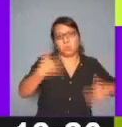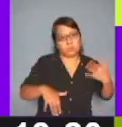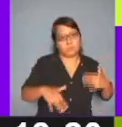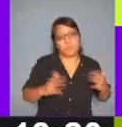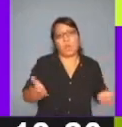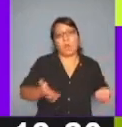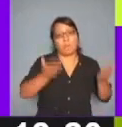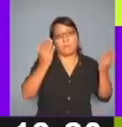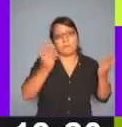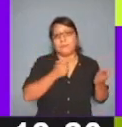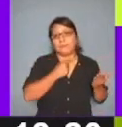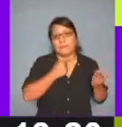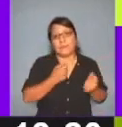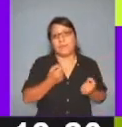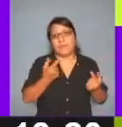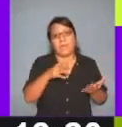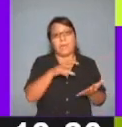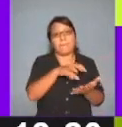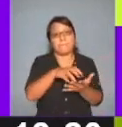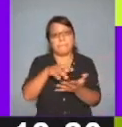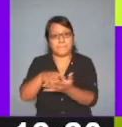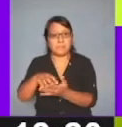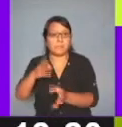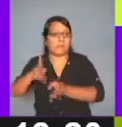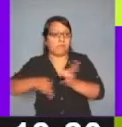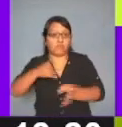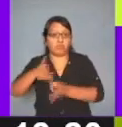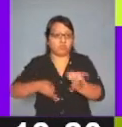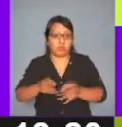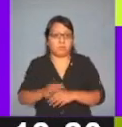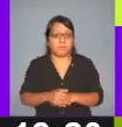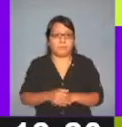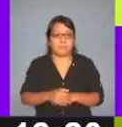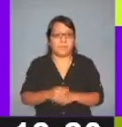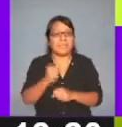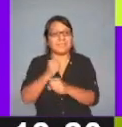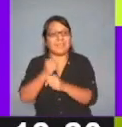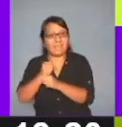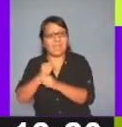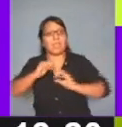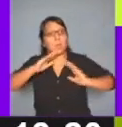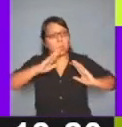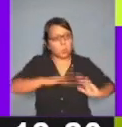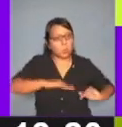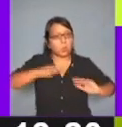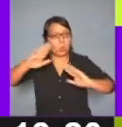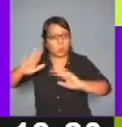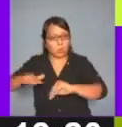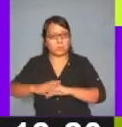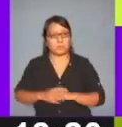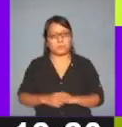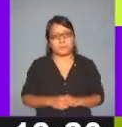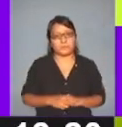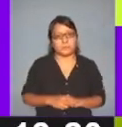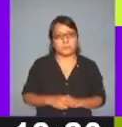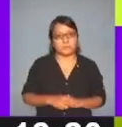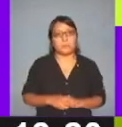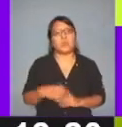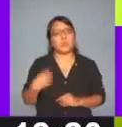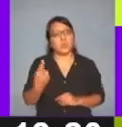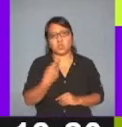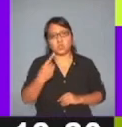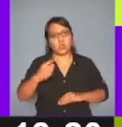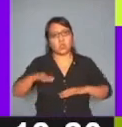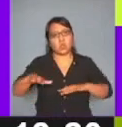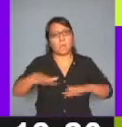con esto con garantizar que las empresas puedan seguir funcionando a la par hemos iniciado eh acciones judiciales